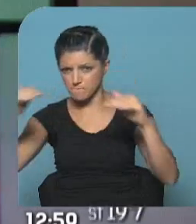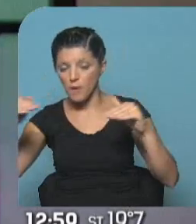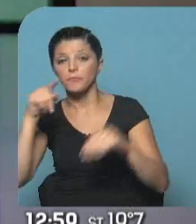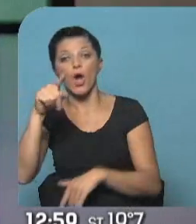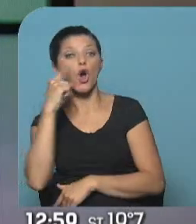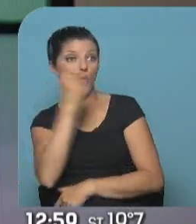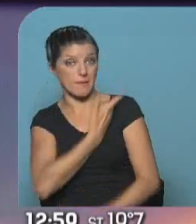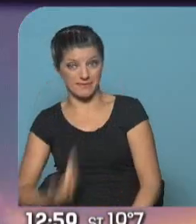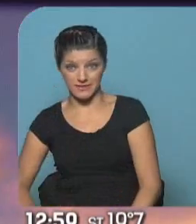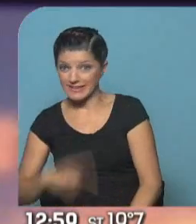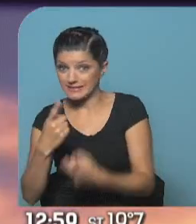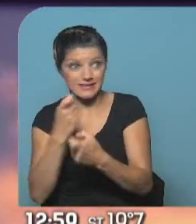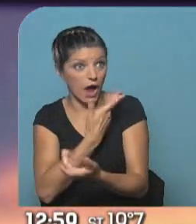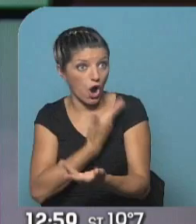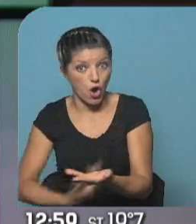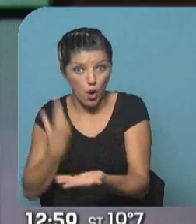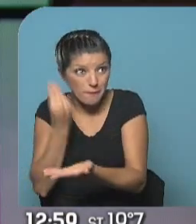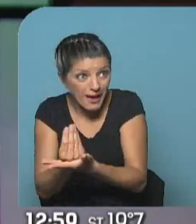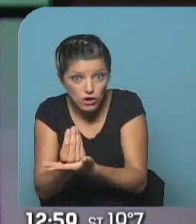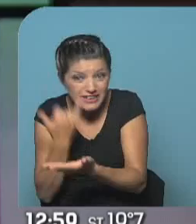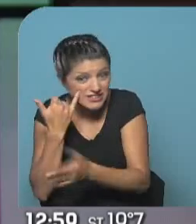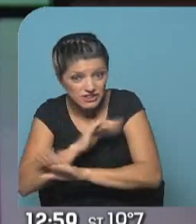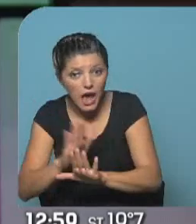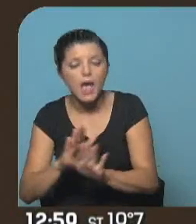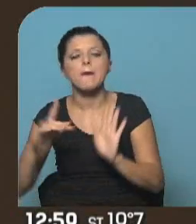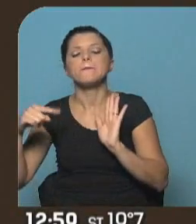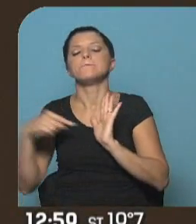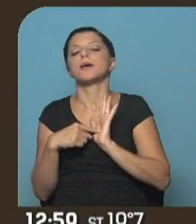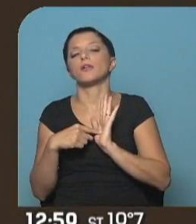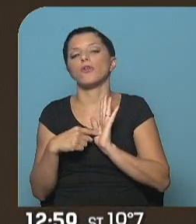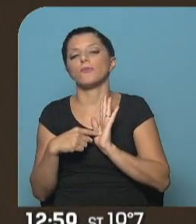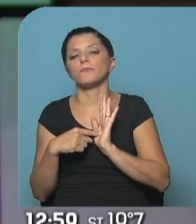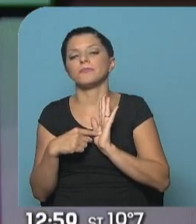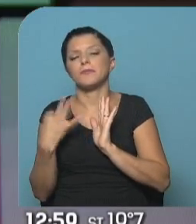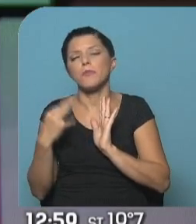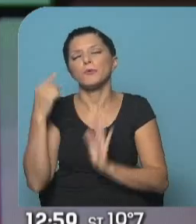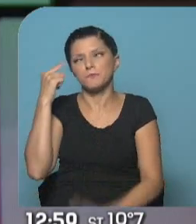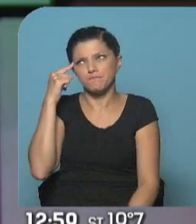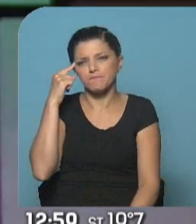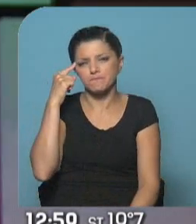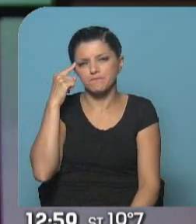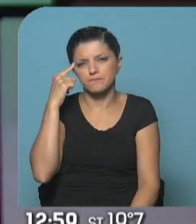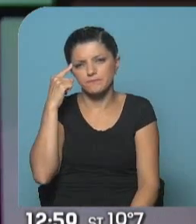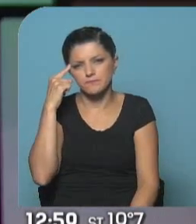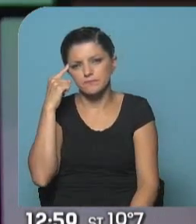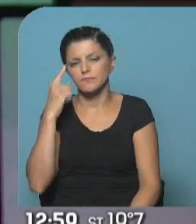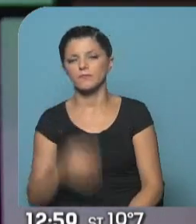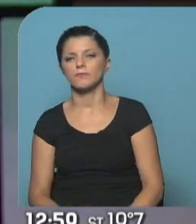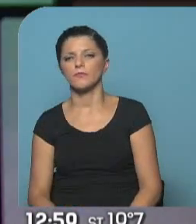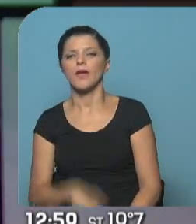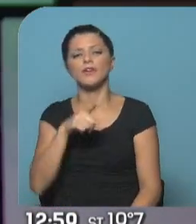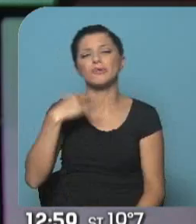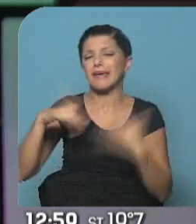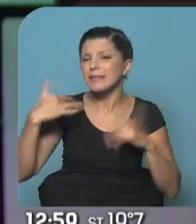formar gobierno rápidamente, ¿no? Pero en una visión un poco más crítica, ver hasta qué punto el discurso sobre la urgencia de